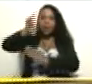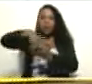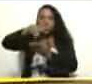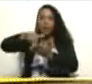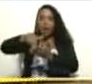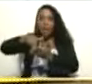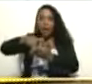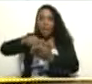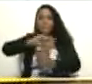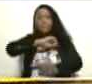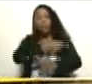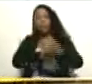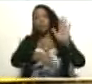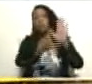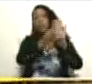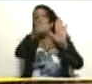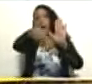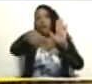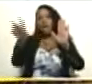poder legislativo